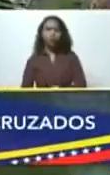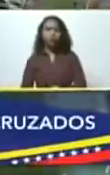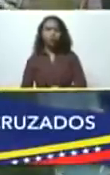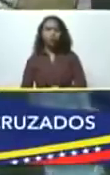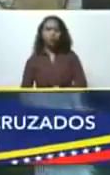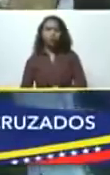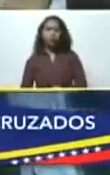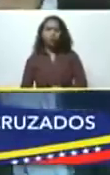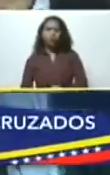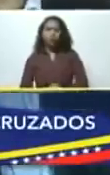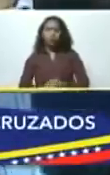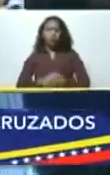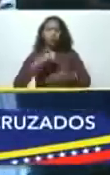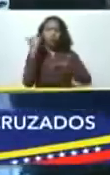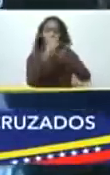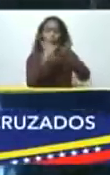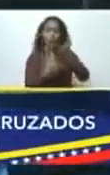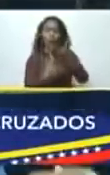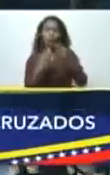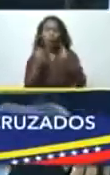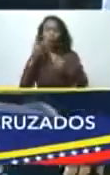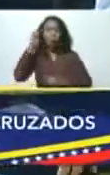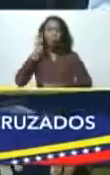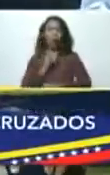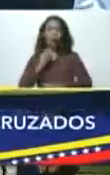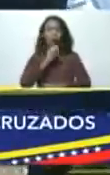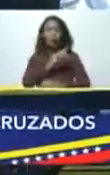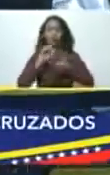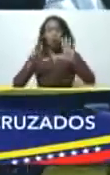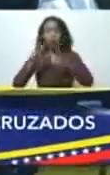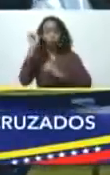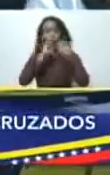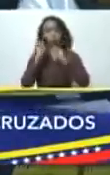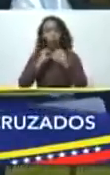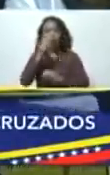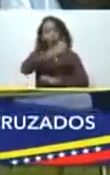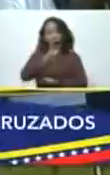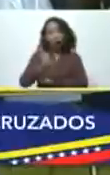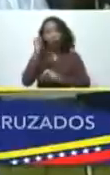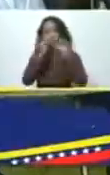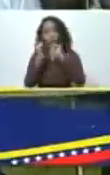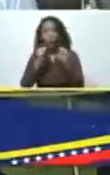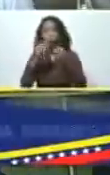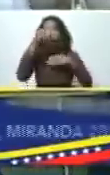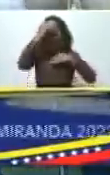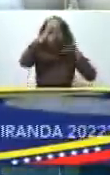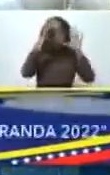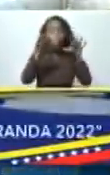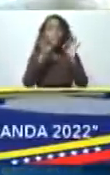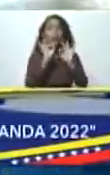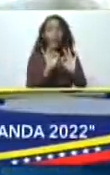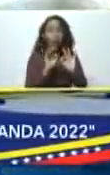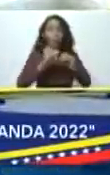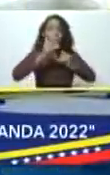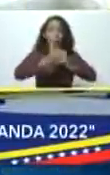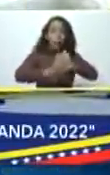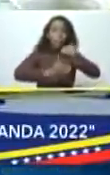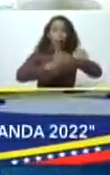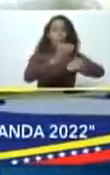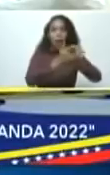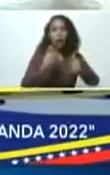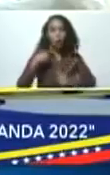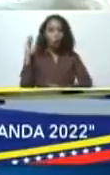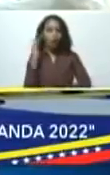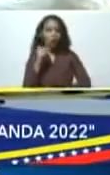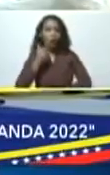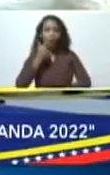con la agenda económica bolivariana, los 18 motores y cada motor una atención especial, paso a paso. Pero yo lo que vengo